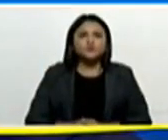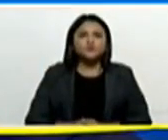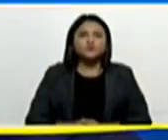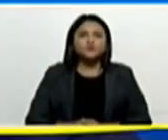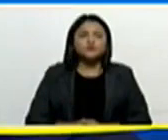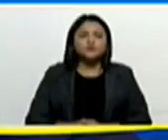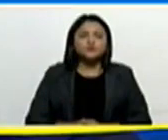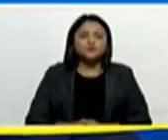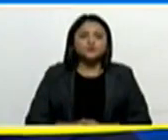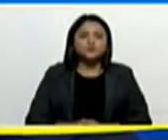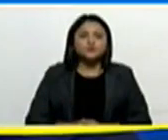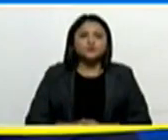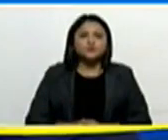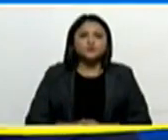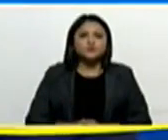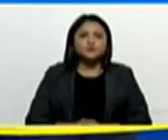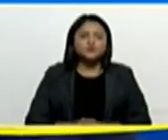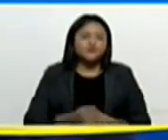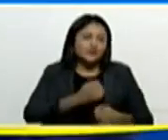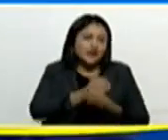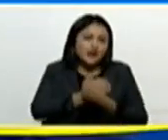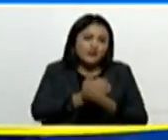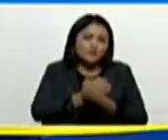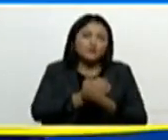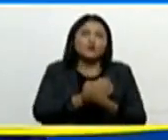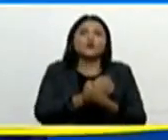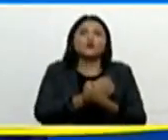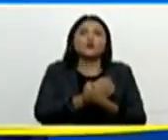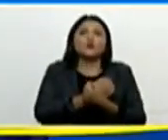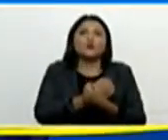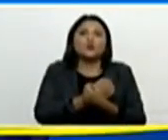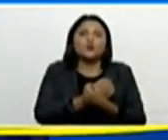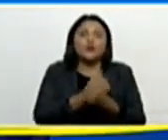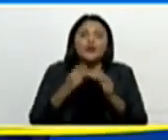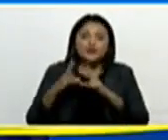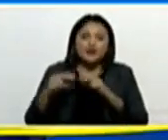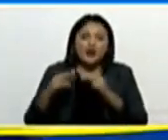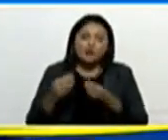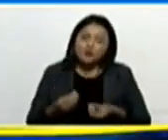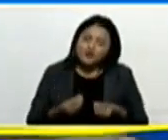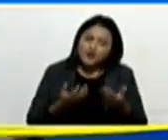traslado el amor, el cariño del pueblo nicaragüense